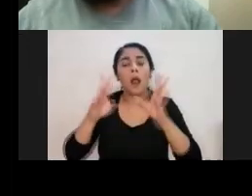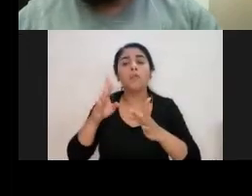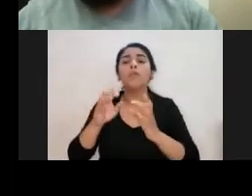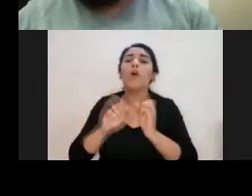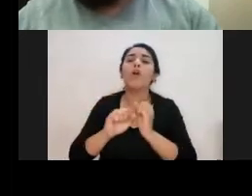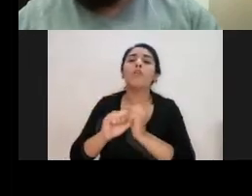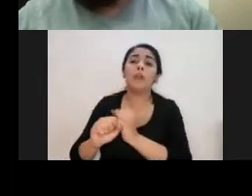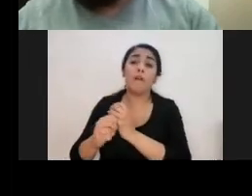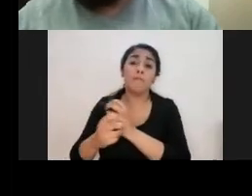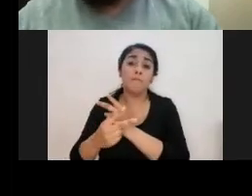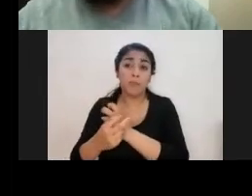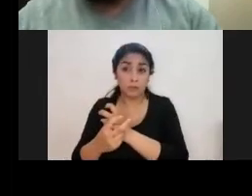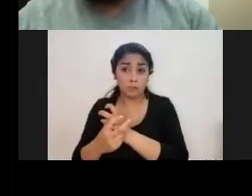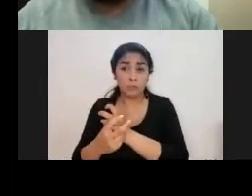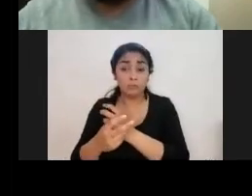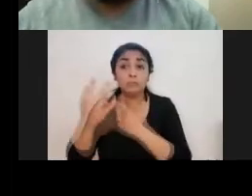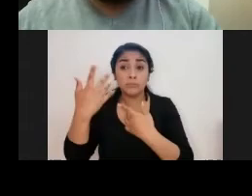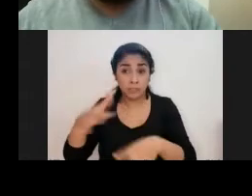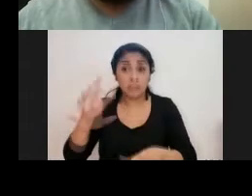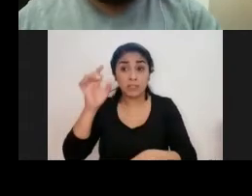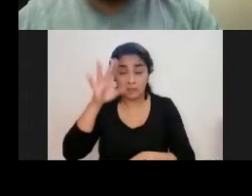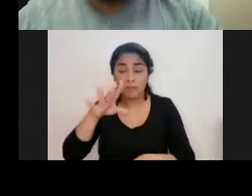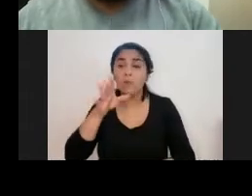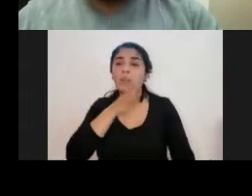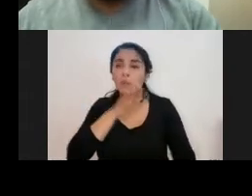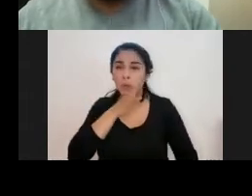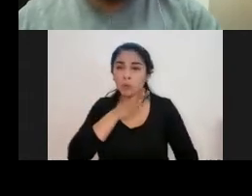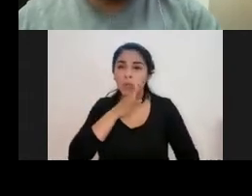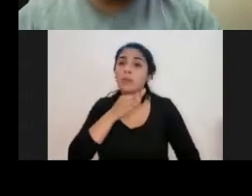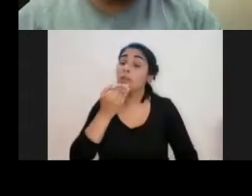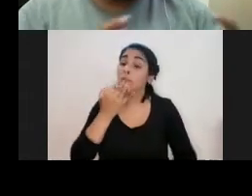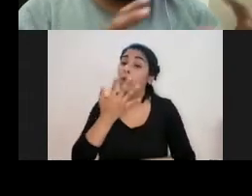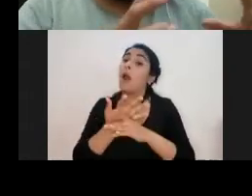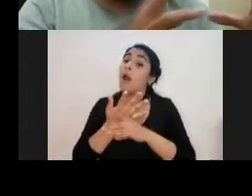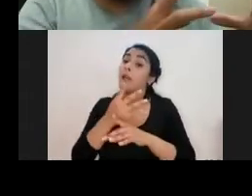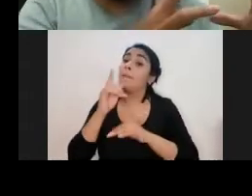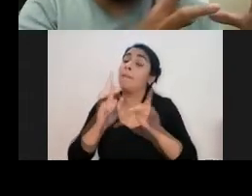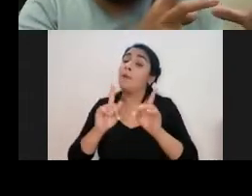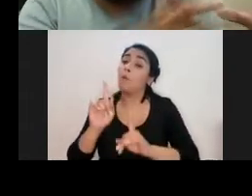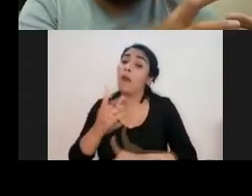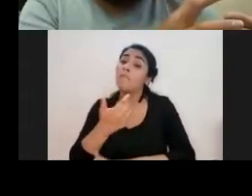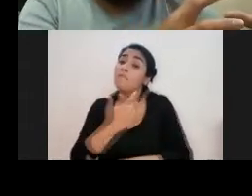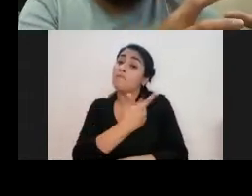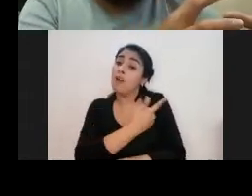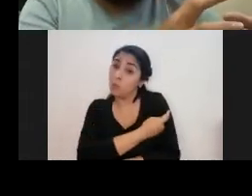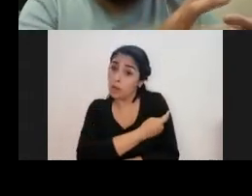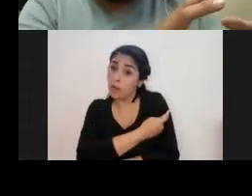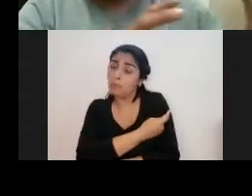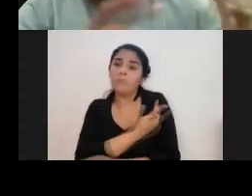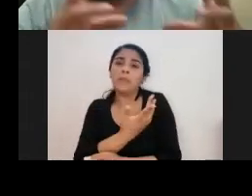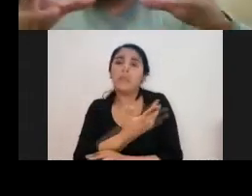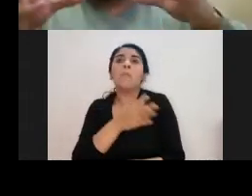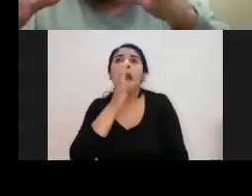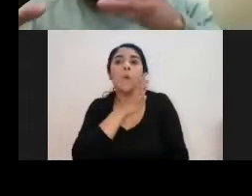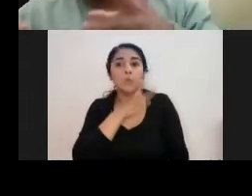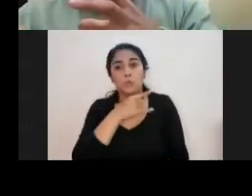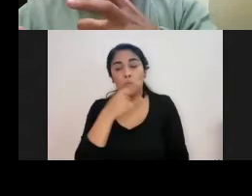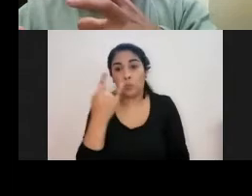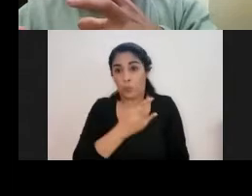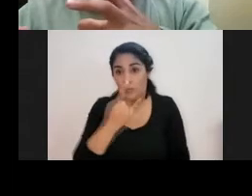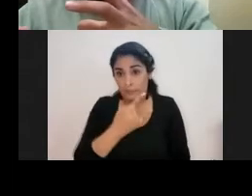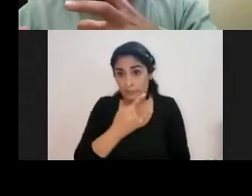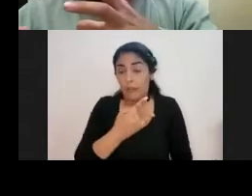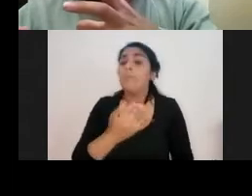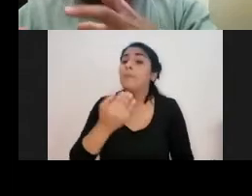ya sabemos, porque la estamos usando, algunas vacunas aprobadas tanto de uso de emergencia como de